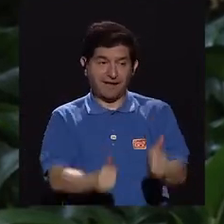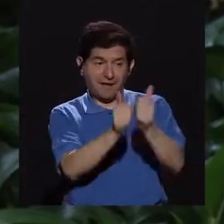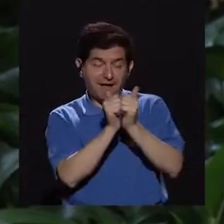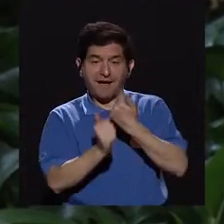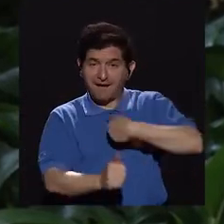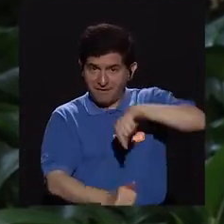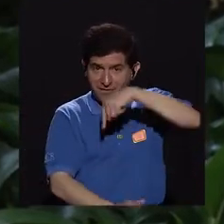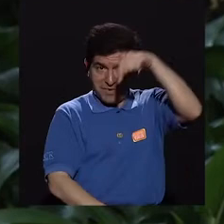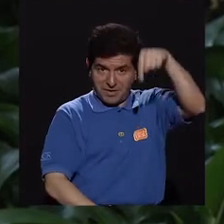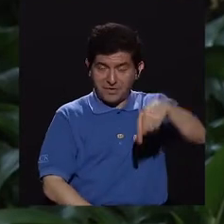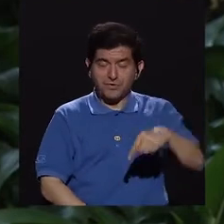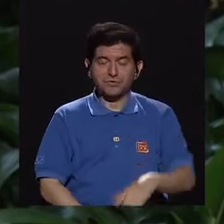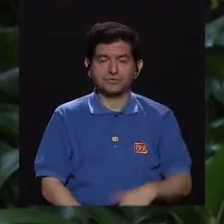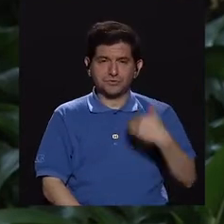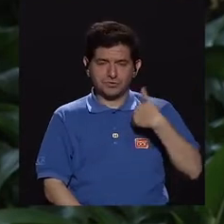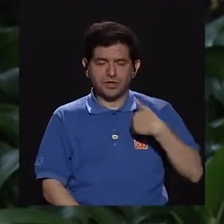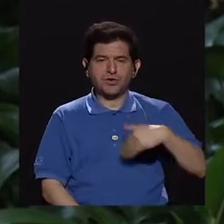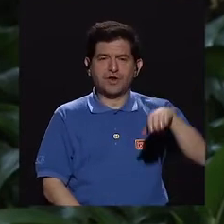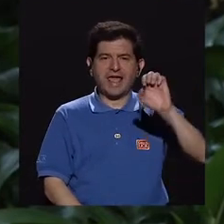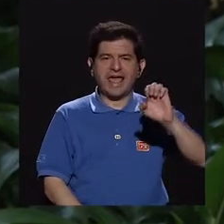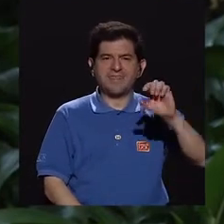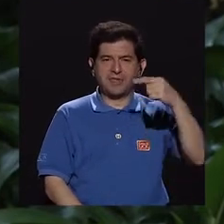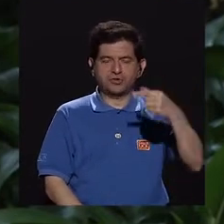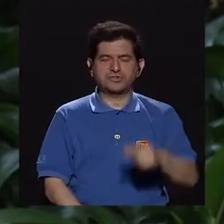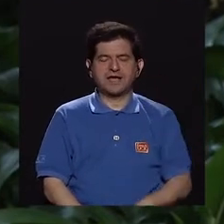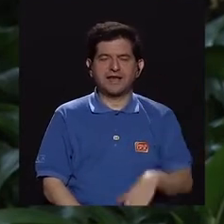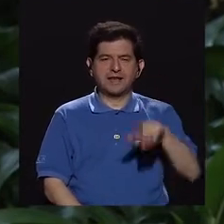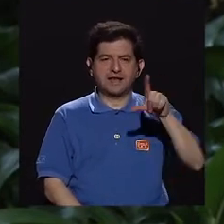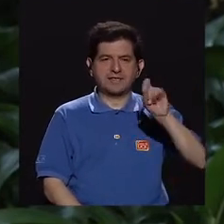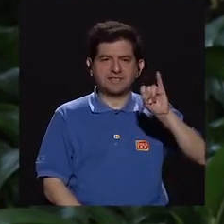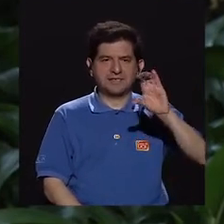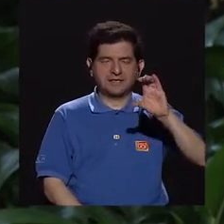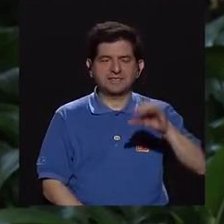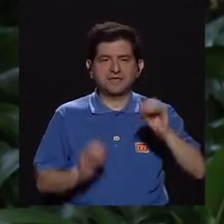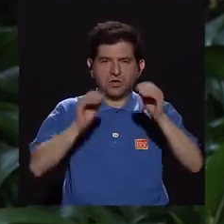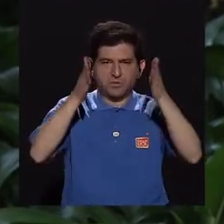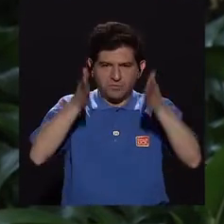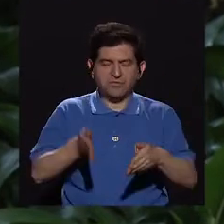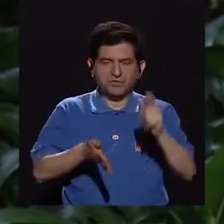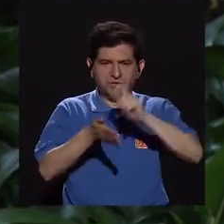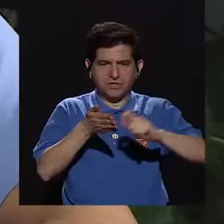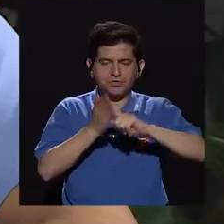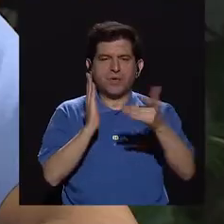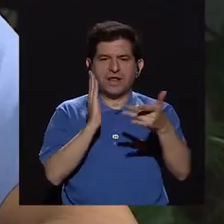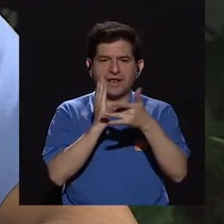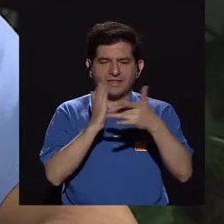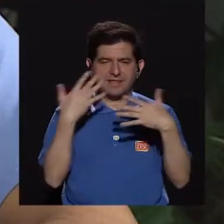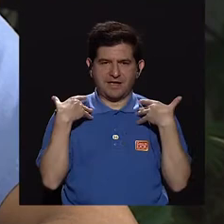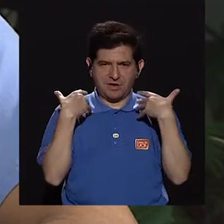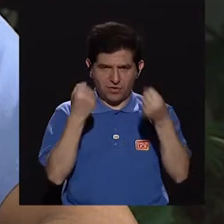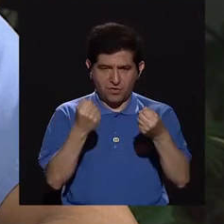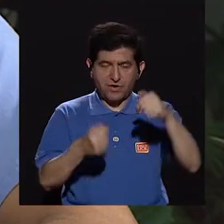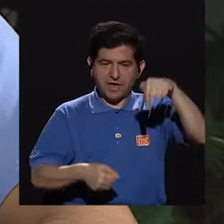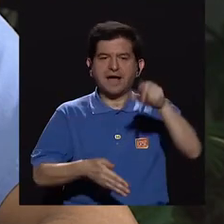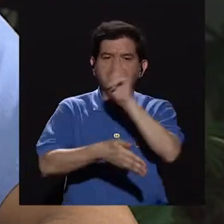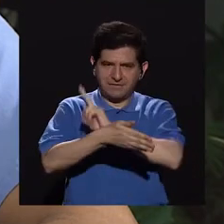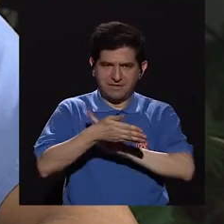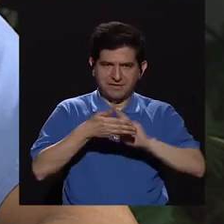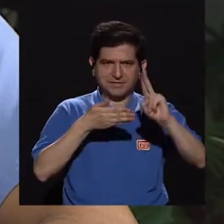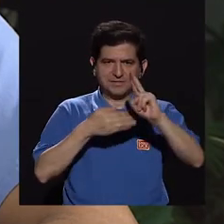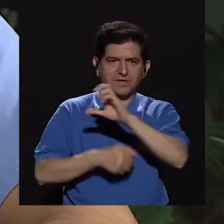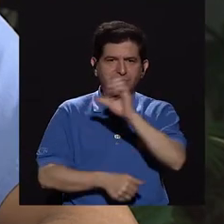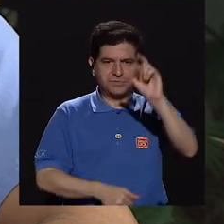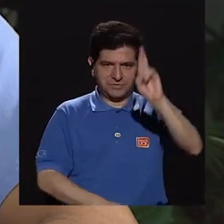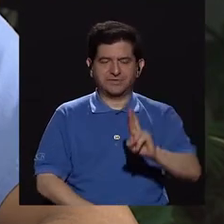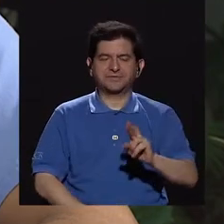con nosotros el señor Eddie González, él es licenciado profesor de la Escuela de Tecnologías en Salud de nuestra